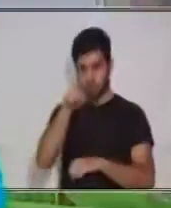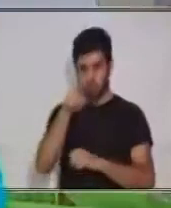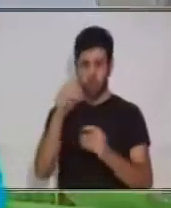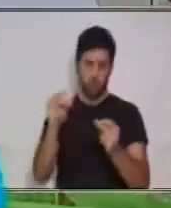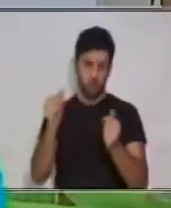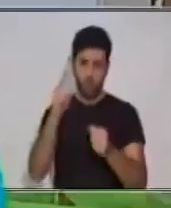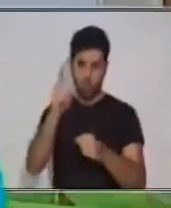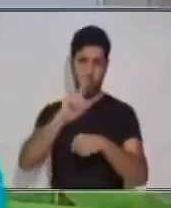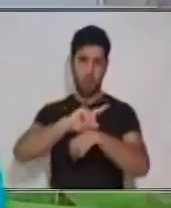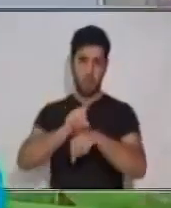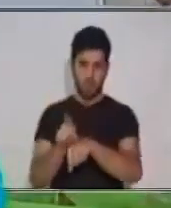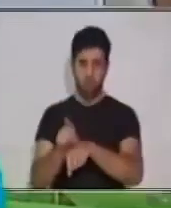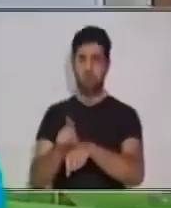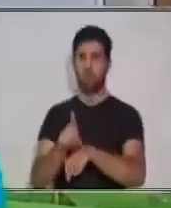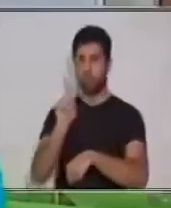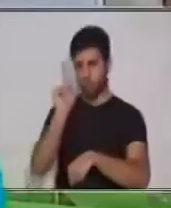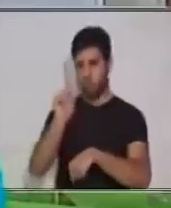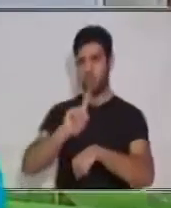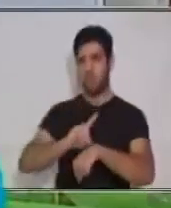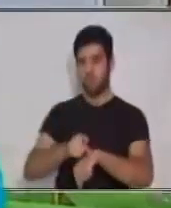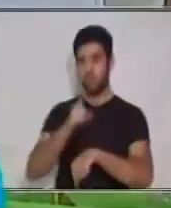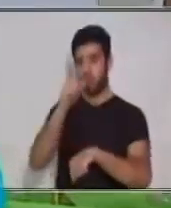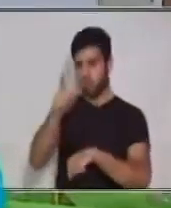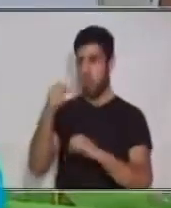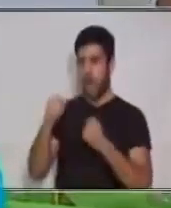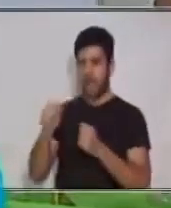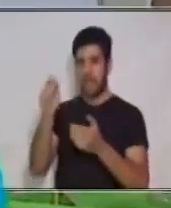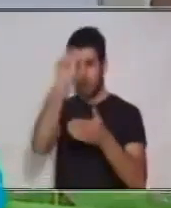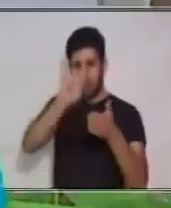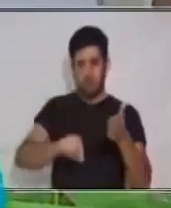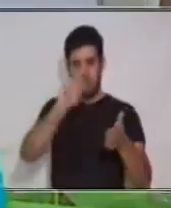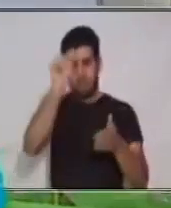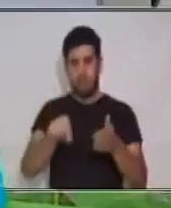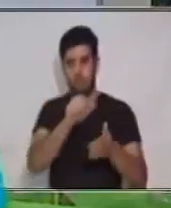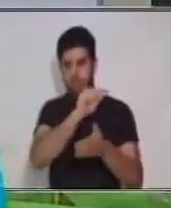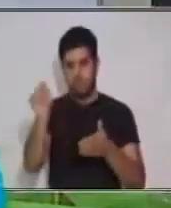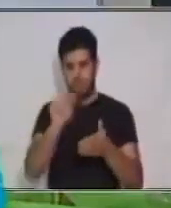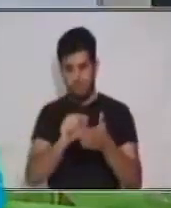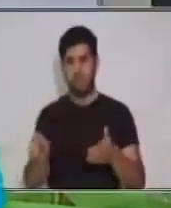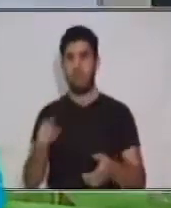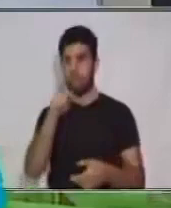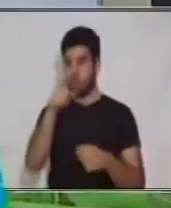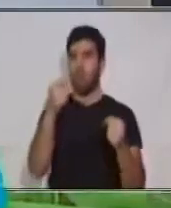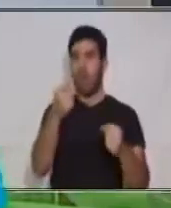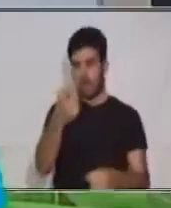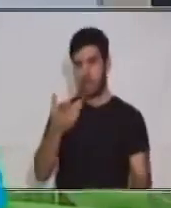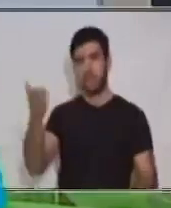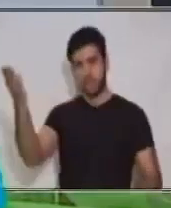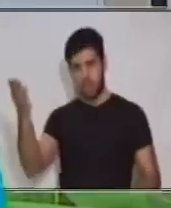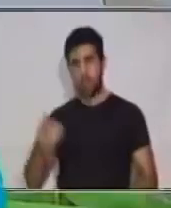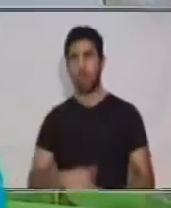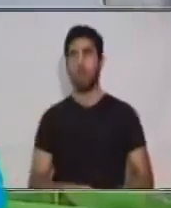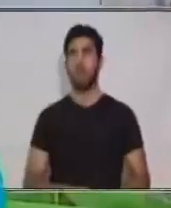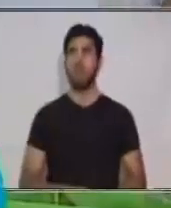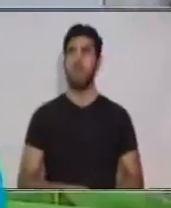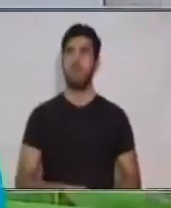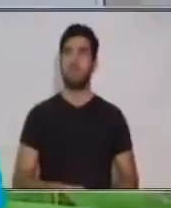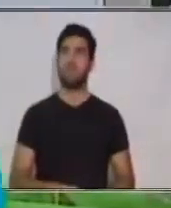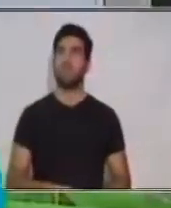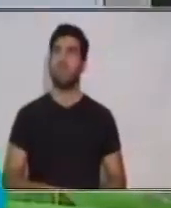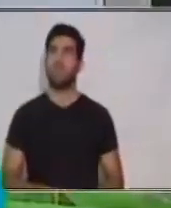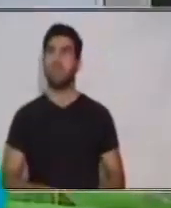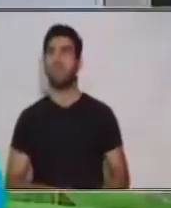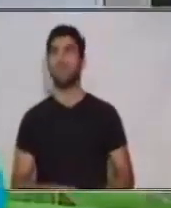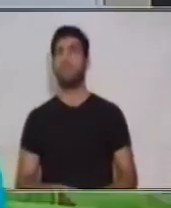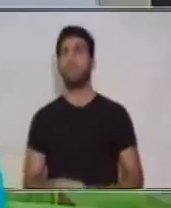minuto para que tú construyas esta tabla. Mientras construyes la tabla, vamos a platicar un